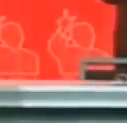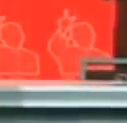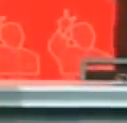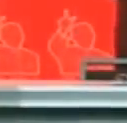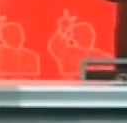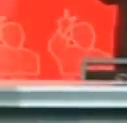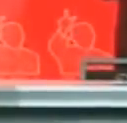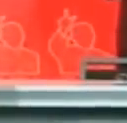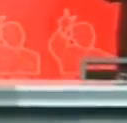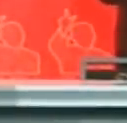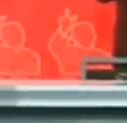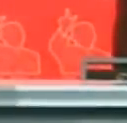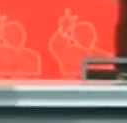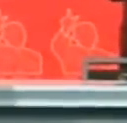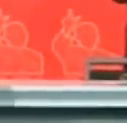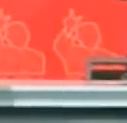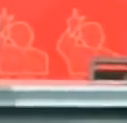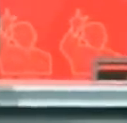no siga al